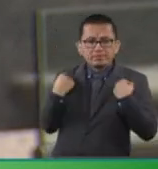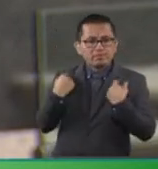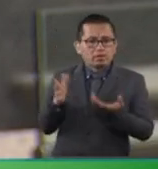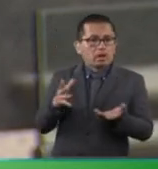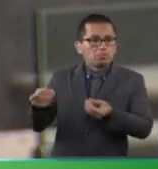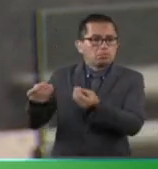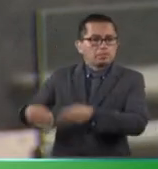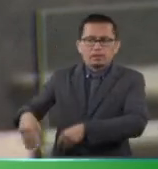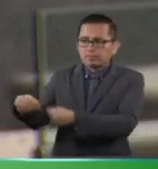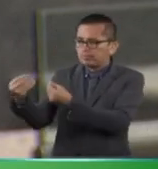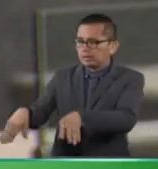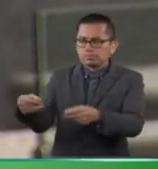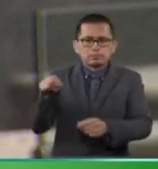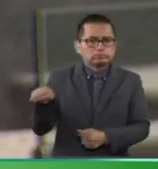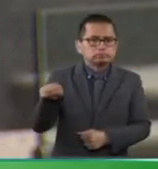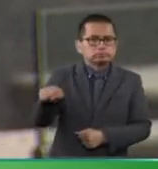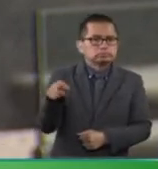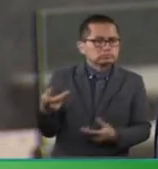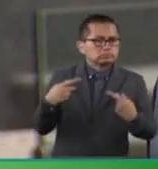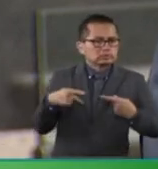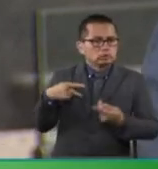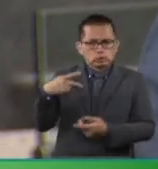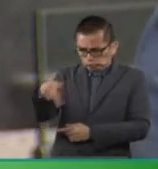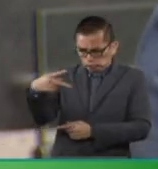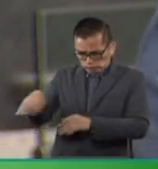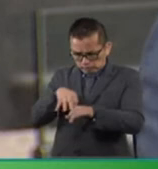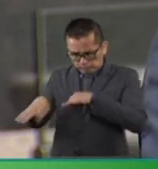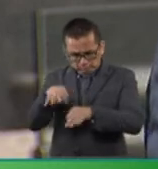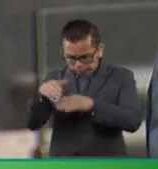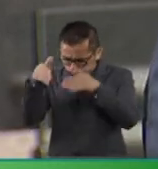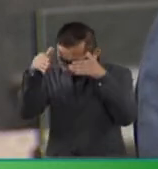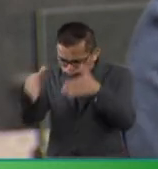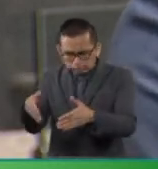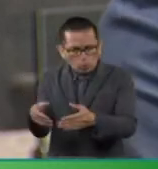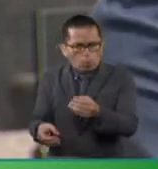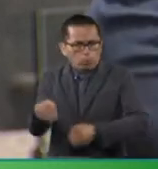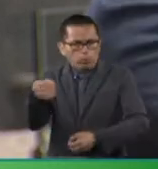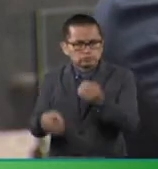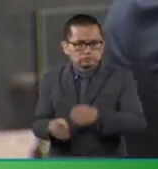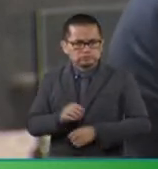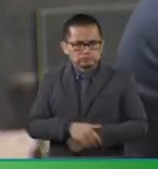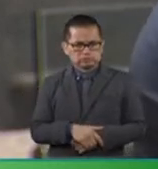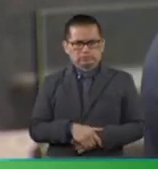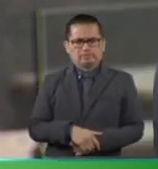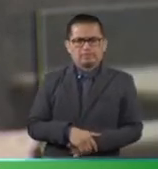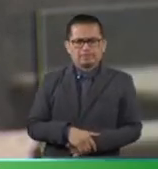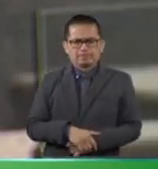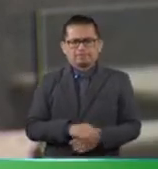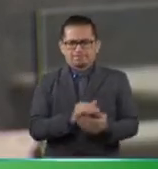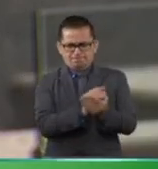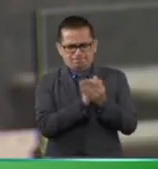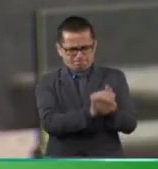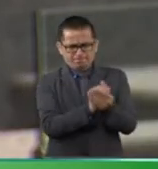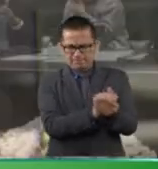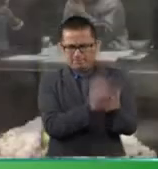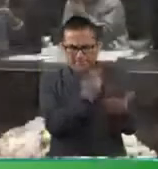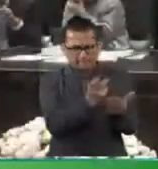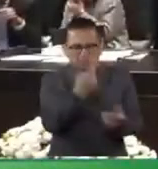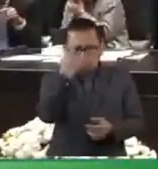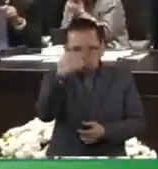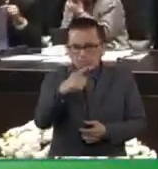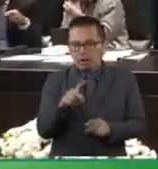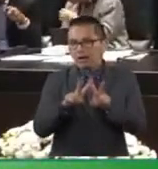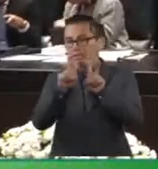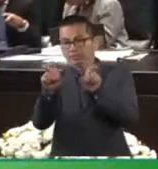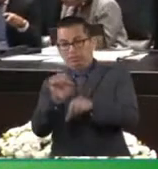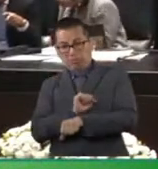justicia y por lo tanto a México recurrieron a la Tómbola no para un asunto menor sino